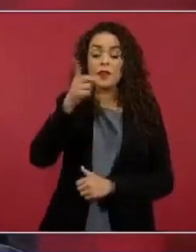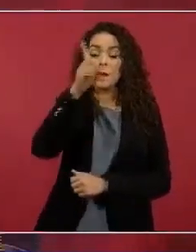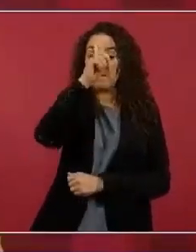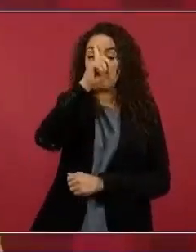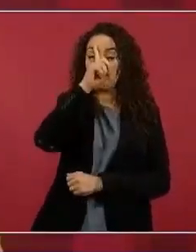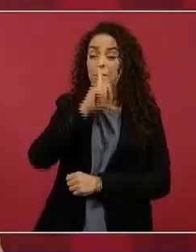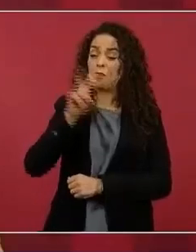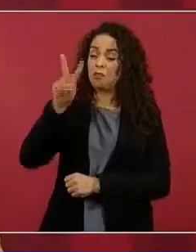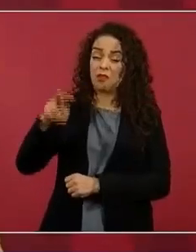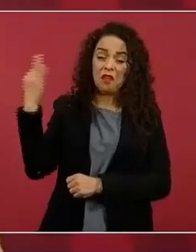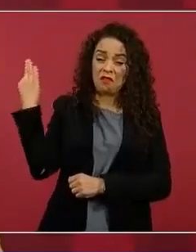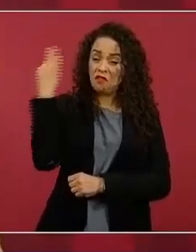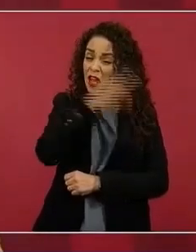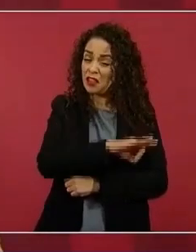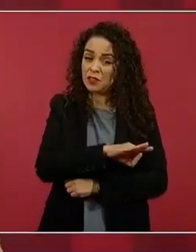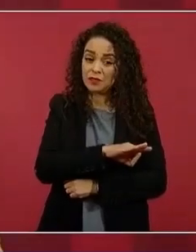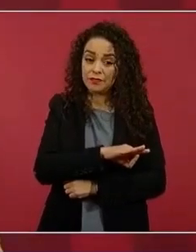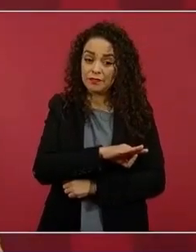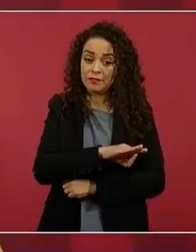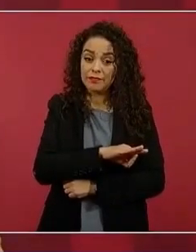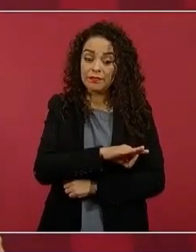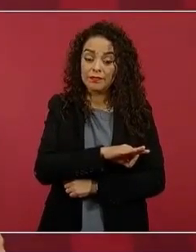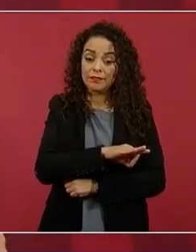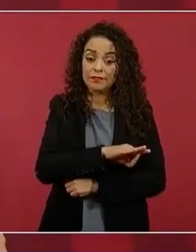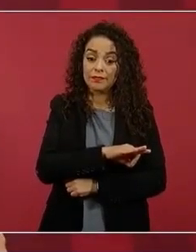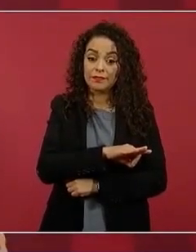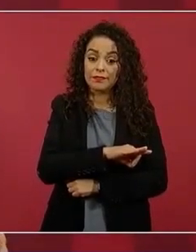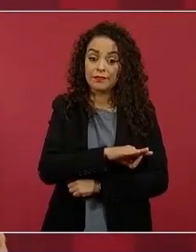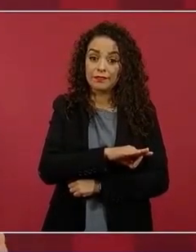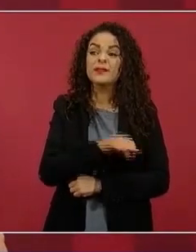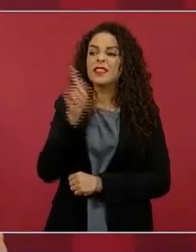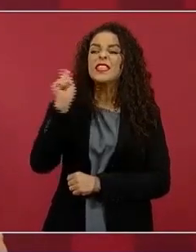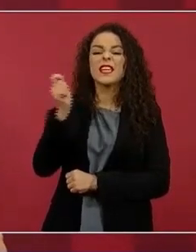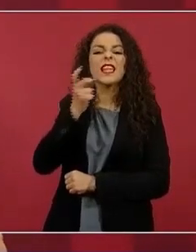mentirosos y falsarios, de que